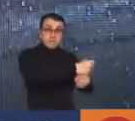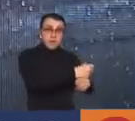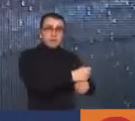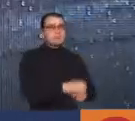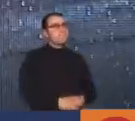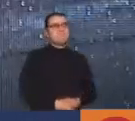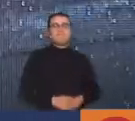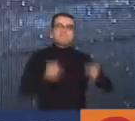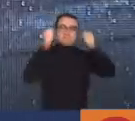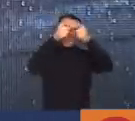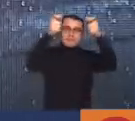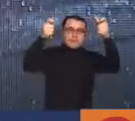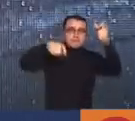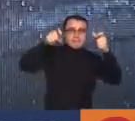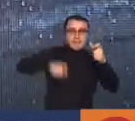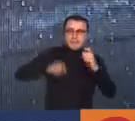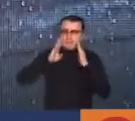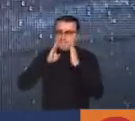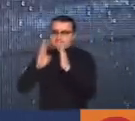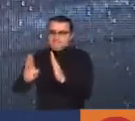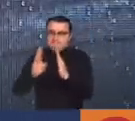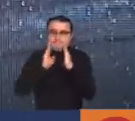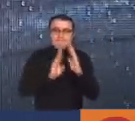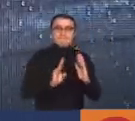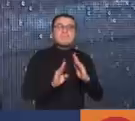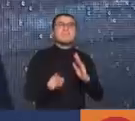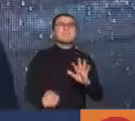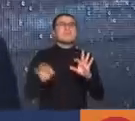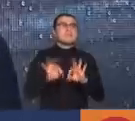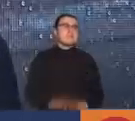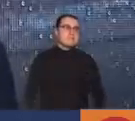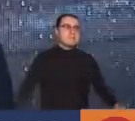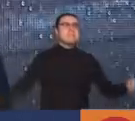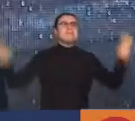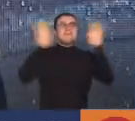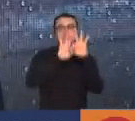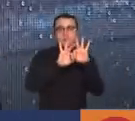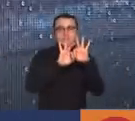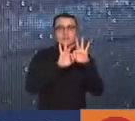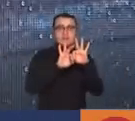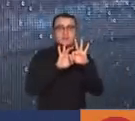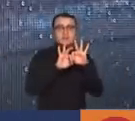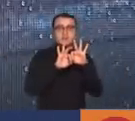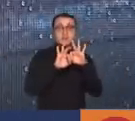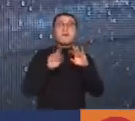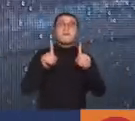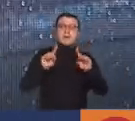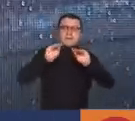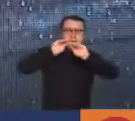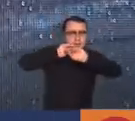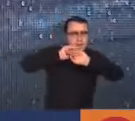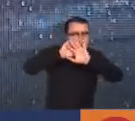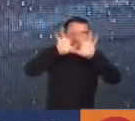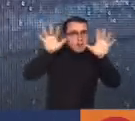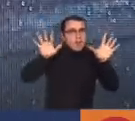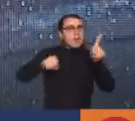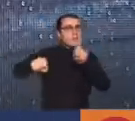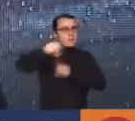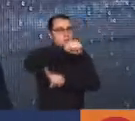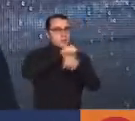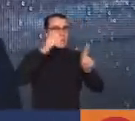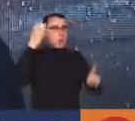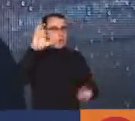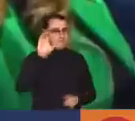Estado que será importante, y esto no se ha aclarado bien en la sociedad